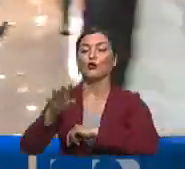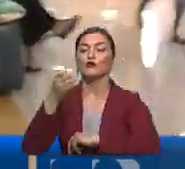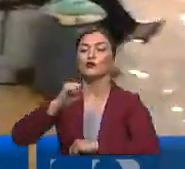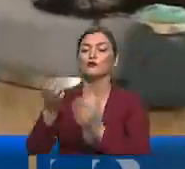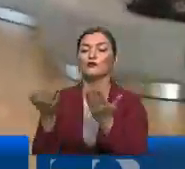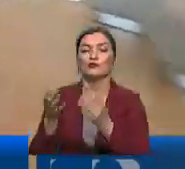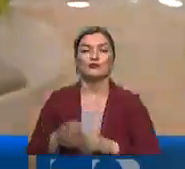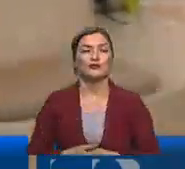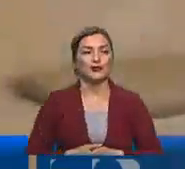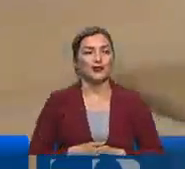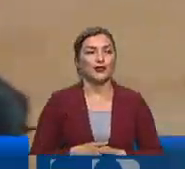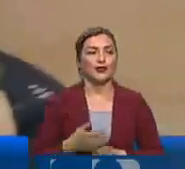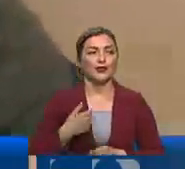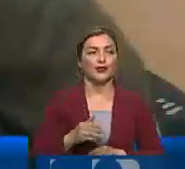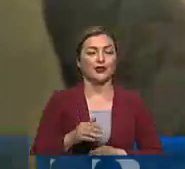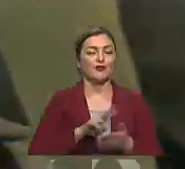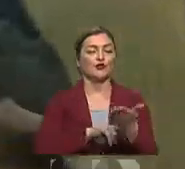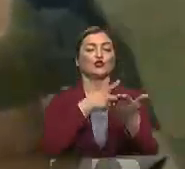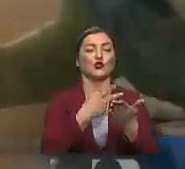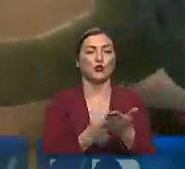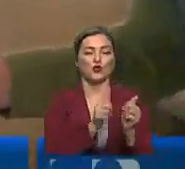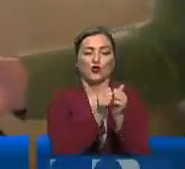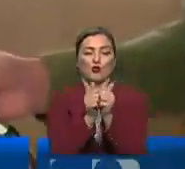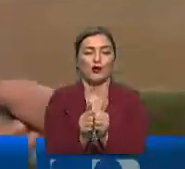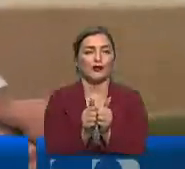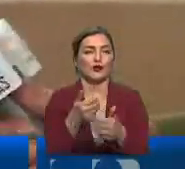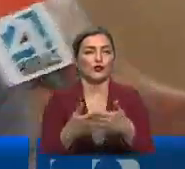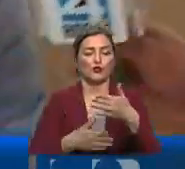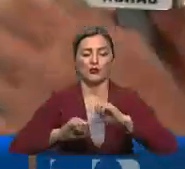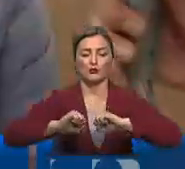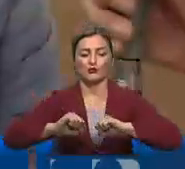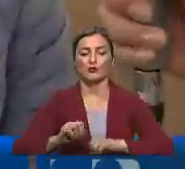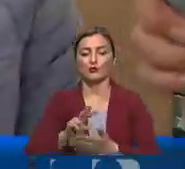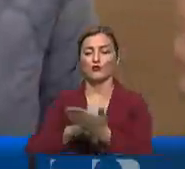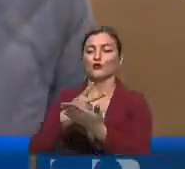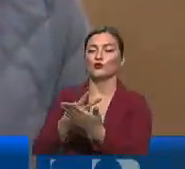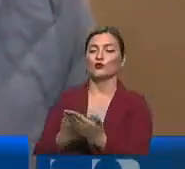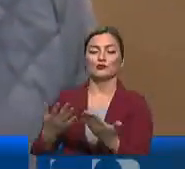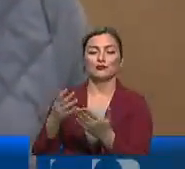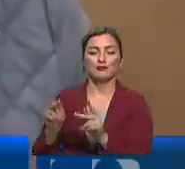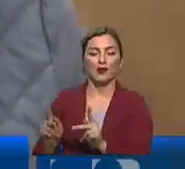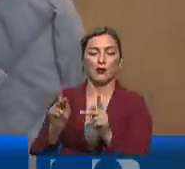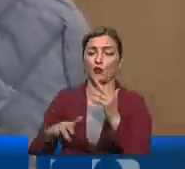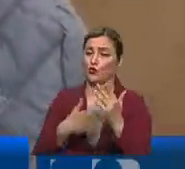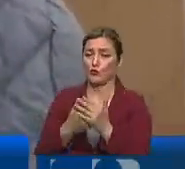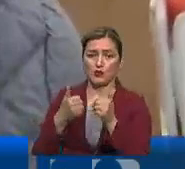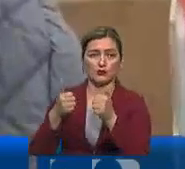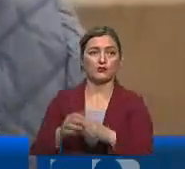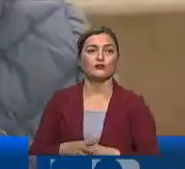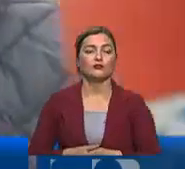viaja? No, yo no viajo, está yendo hacia un sobrinito, todavía están arreglando documentos de allá. ¿Y su sobrino tiene todos los papeles en